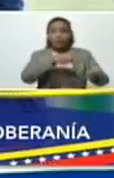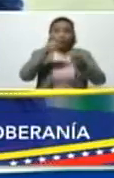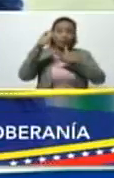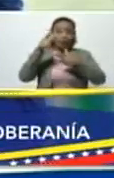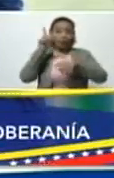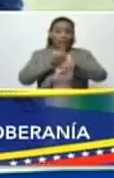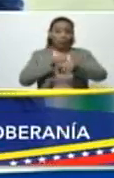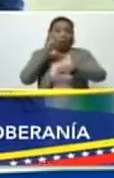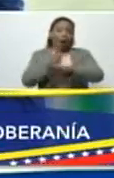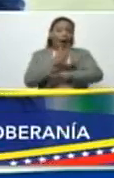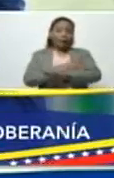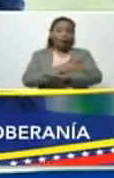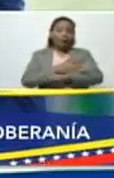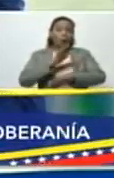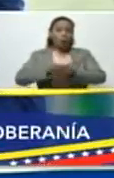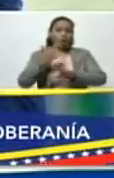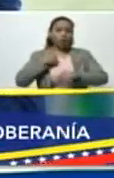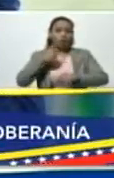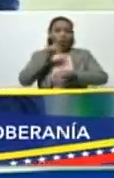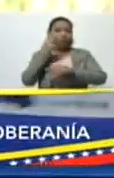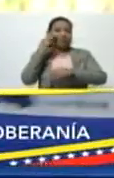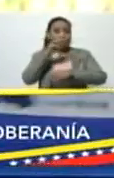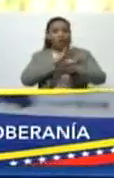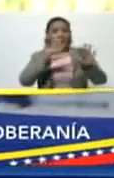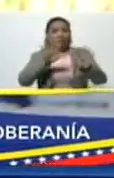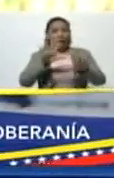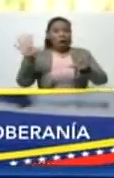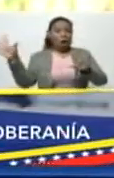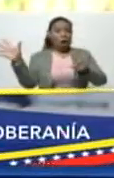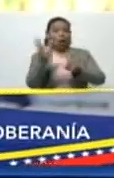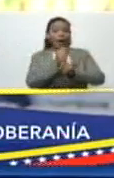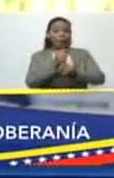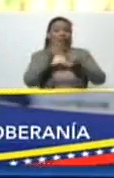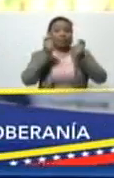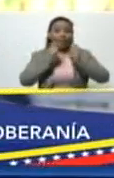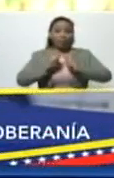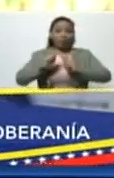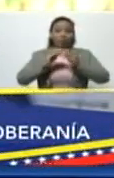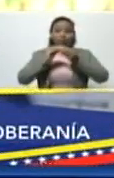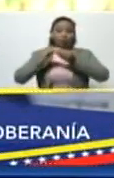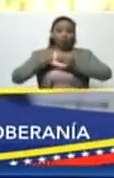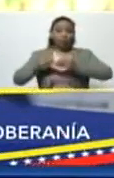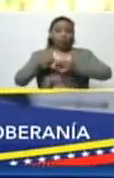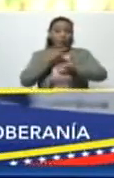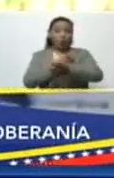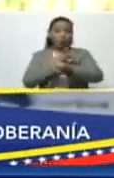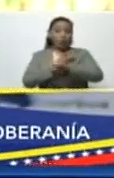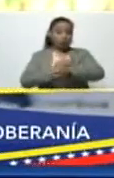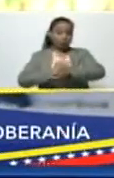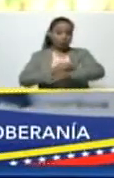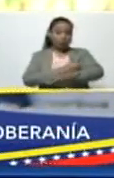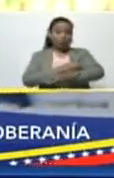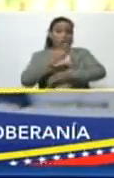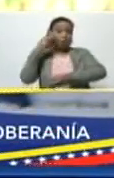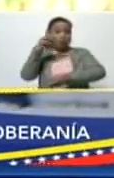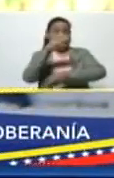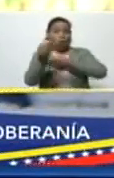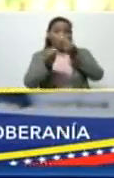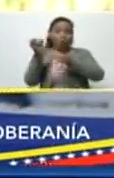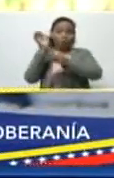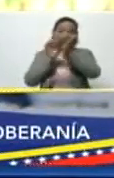seguro... Sí, porque veo que ya logramos tratamiento de regeneración de hueso. Correcto. Lo vimos allí en la explicación